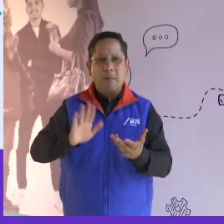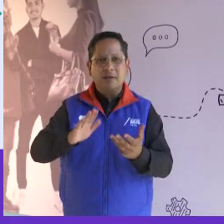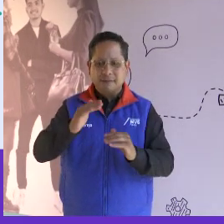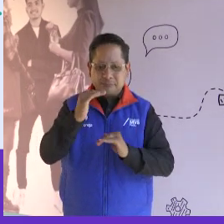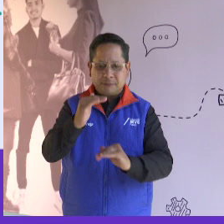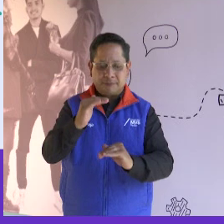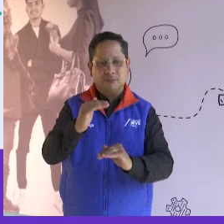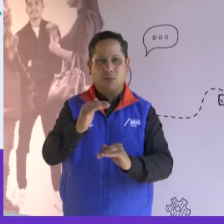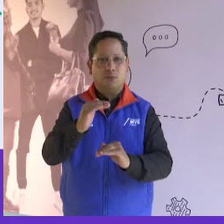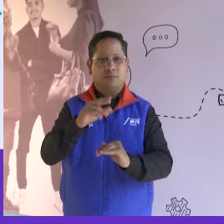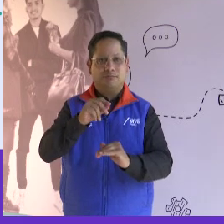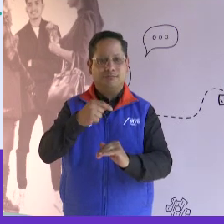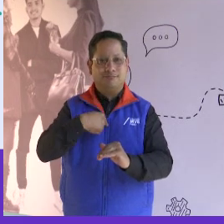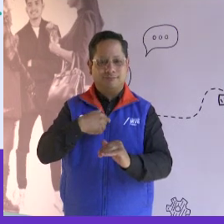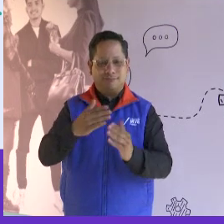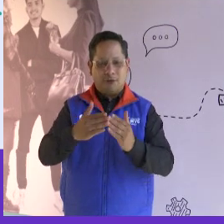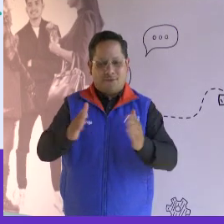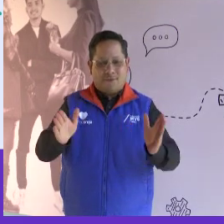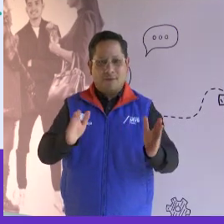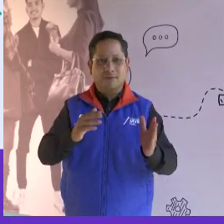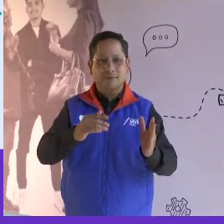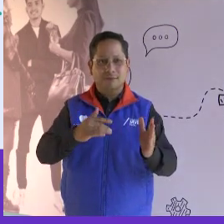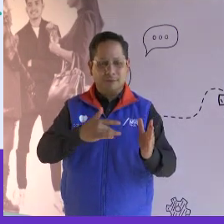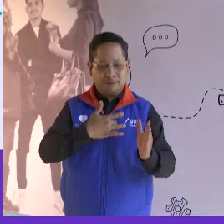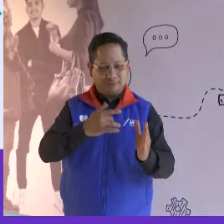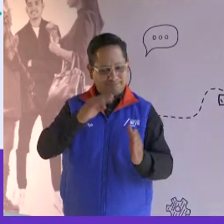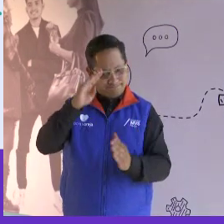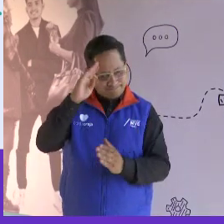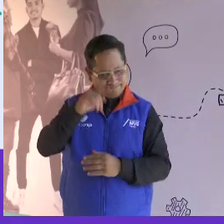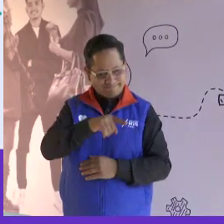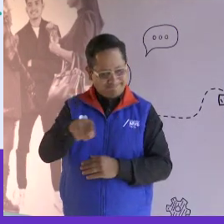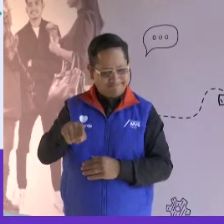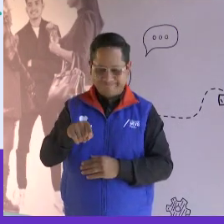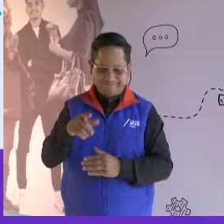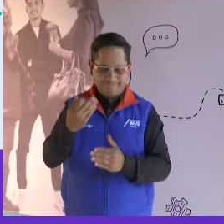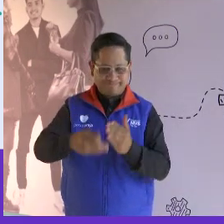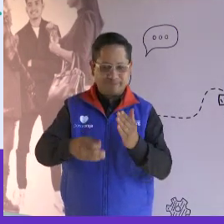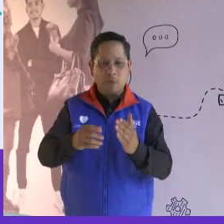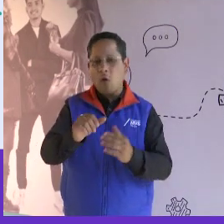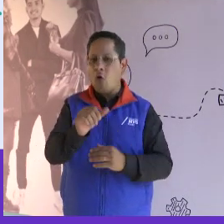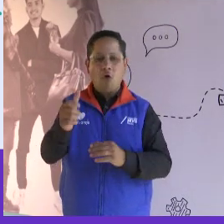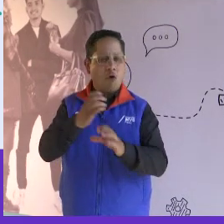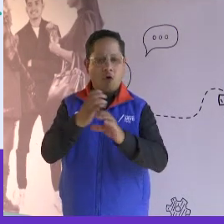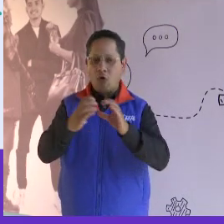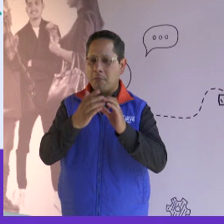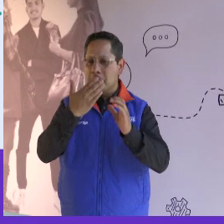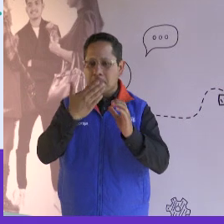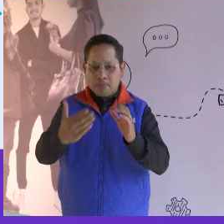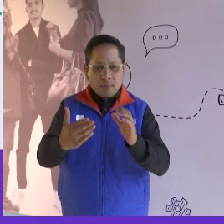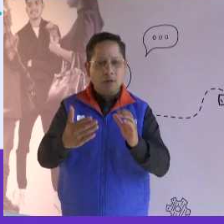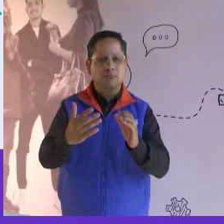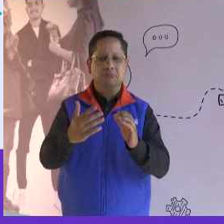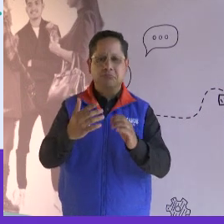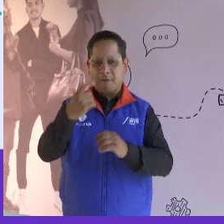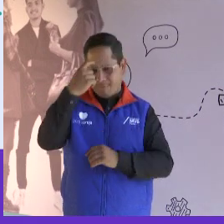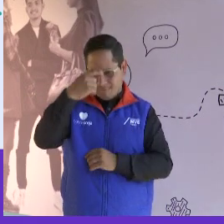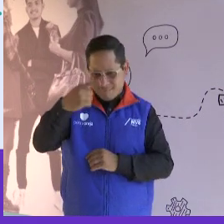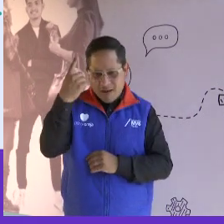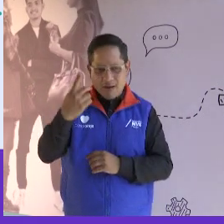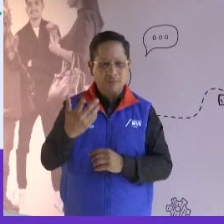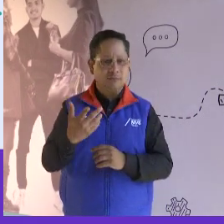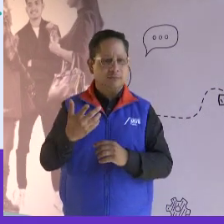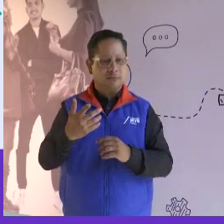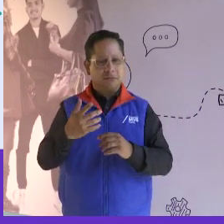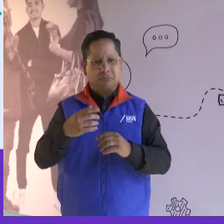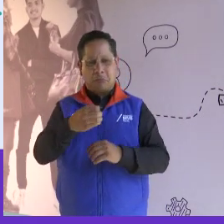¿no? Entonces creo que eso es muy importante reconocerlo y siempre tener esa apertura y flexibilidad para estructurar las